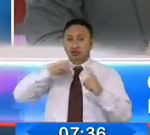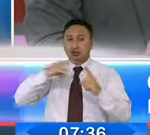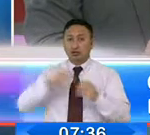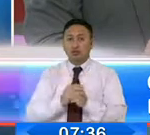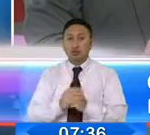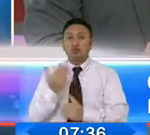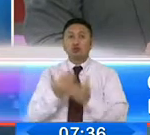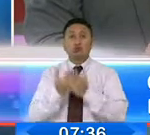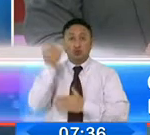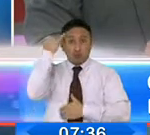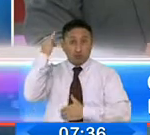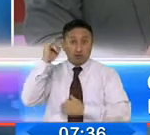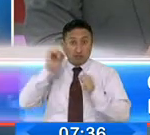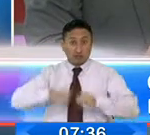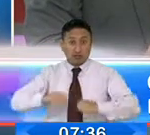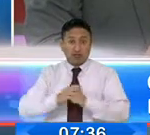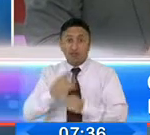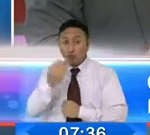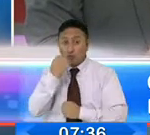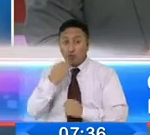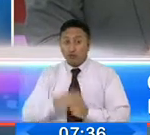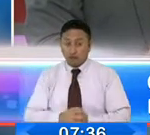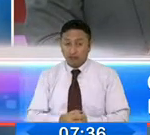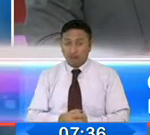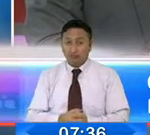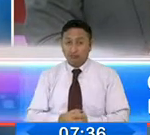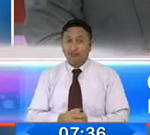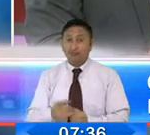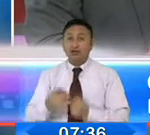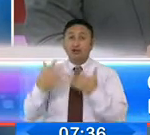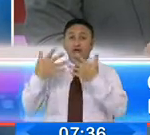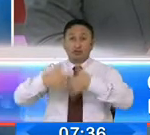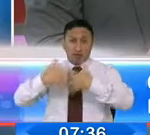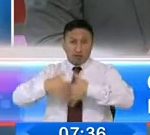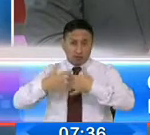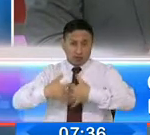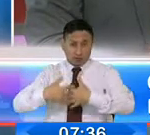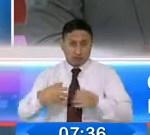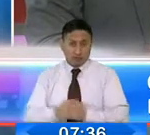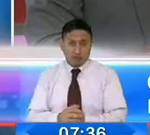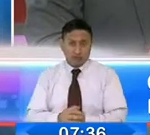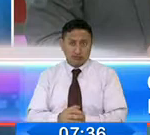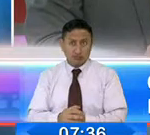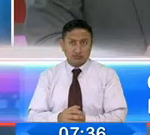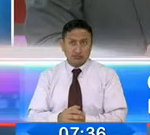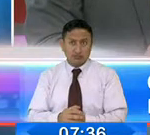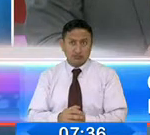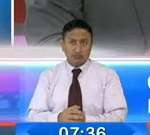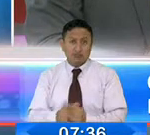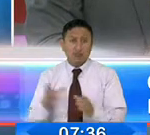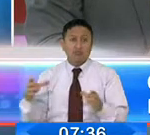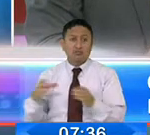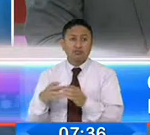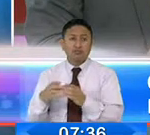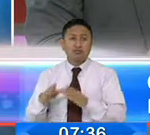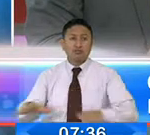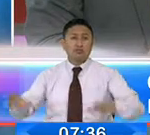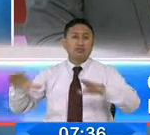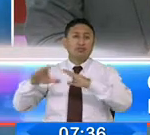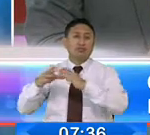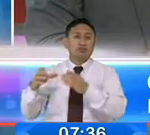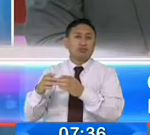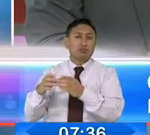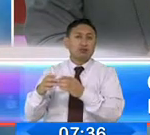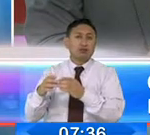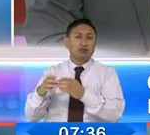alrededor del sector de alimentos, de la manufactura, alrededor del sector de